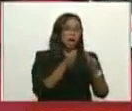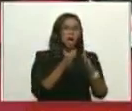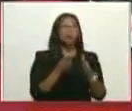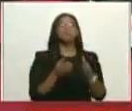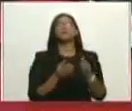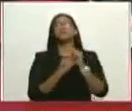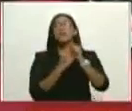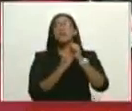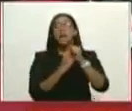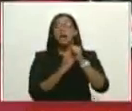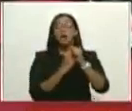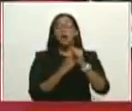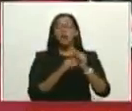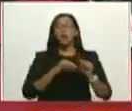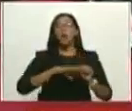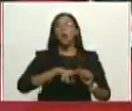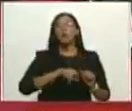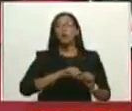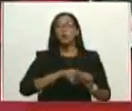corrupto,